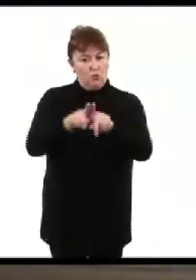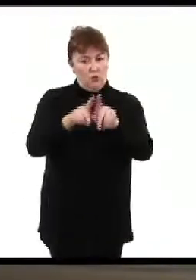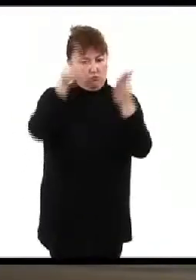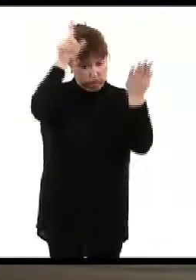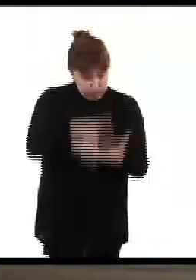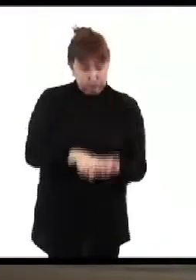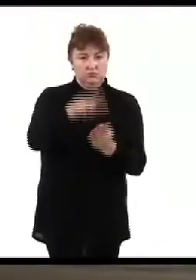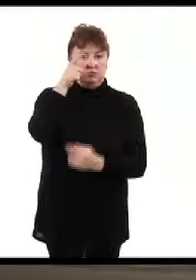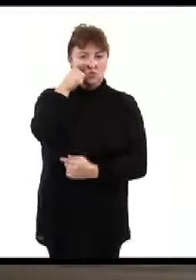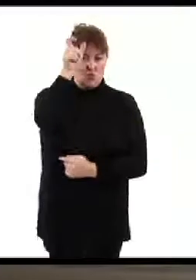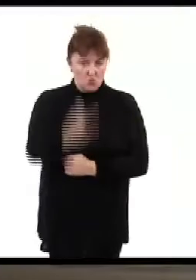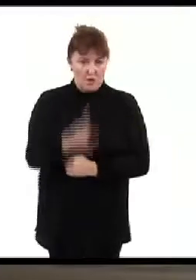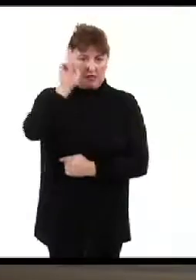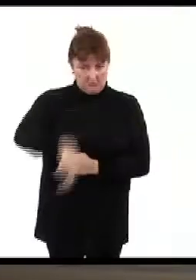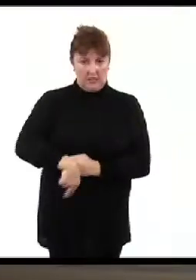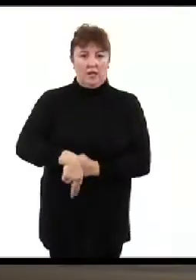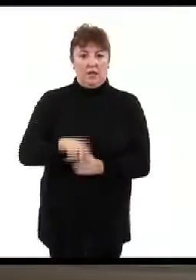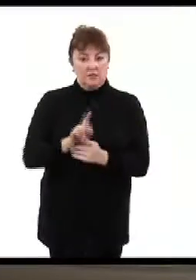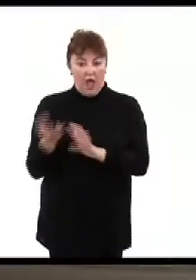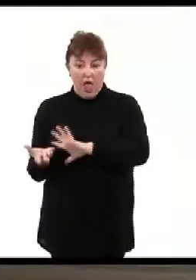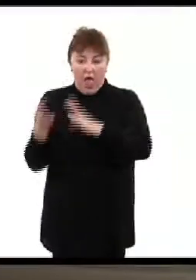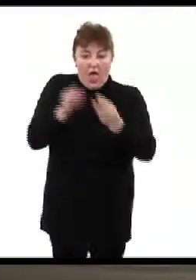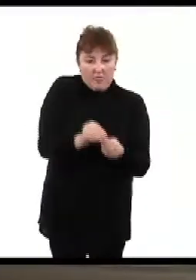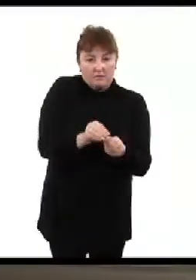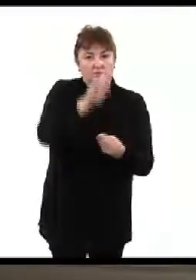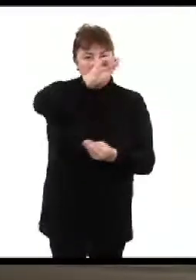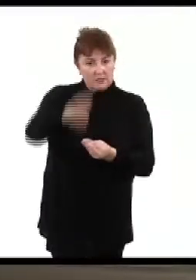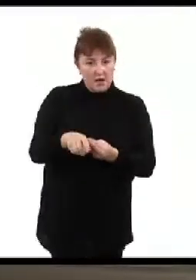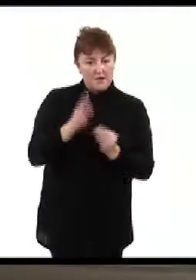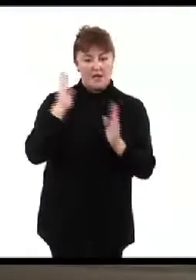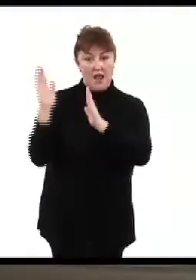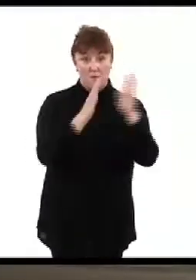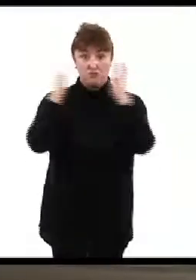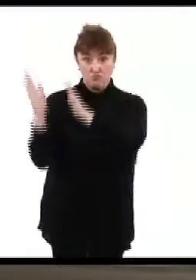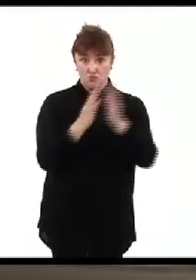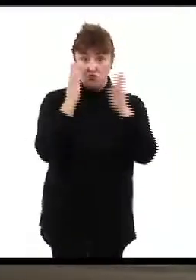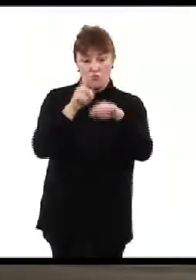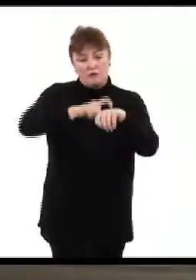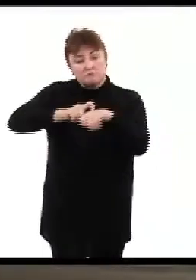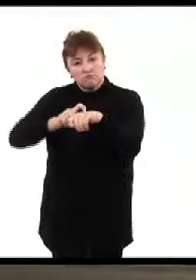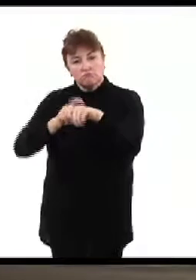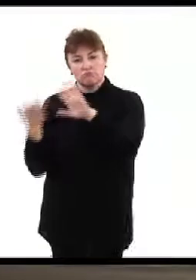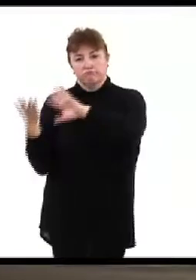es, y se ha ido adaptando a las diferentes épocas y circunstancias.